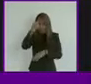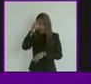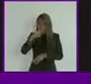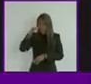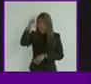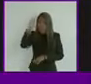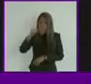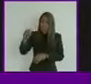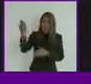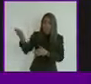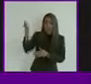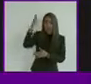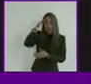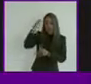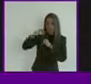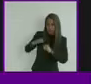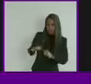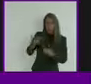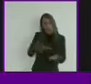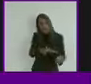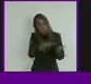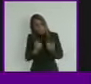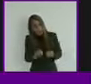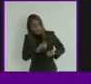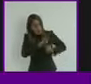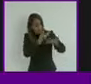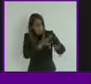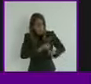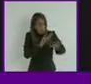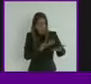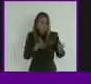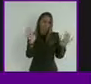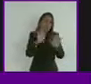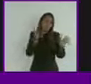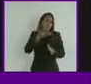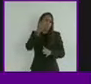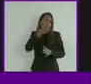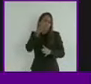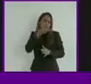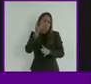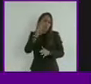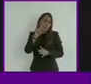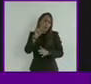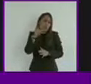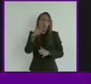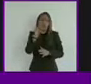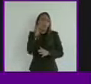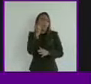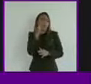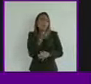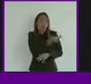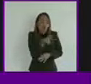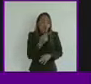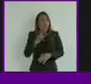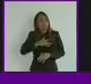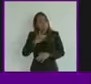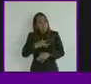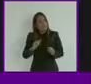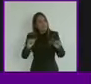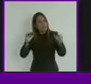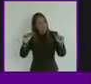autoridades nos abramos, ¿no? O que generemos los espacios por la rutina diaria de las autoridades propiamente, pero el chiste es que lo disfruten. Recuerden que les